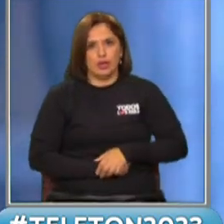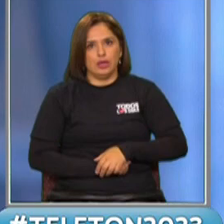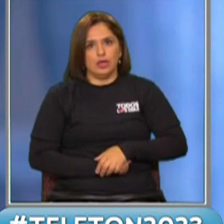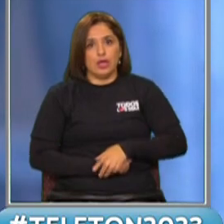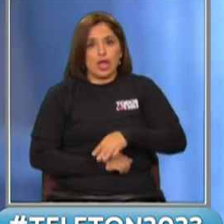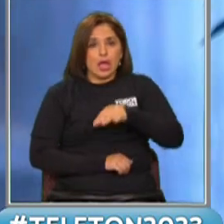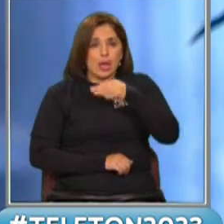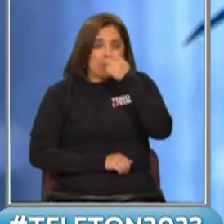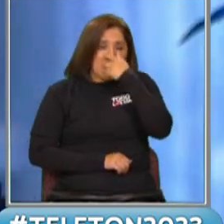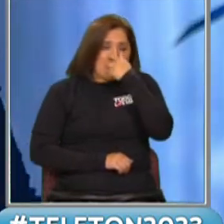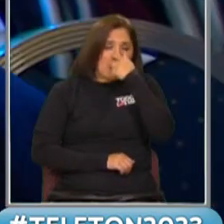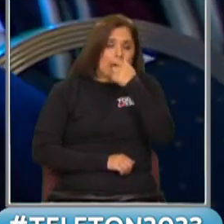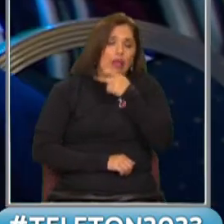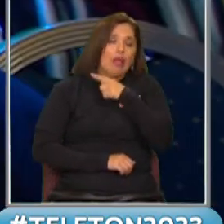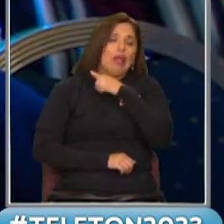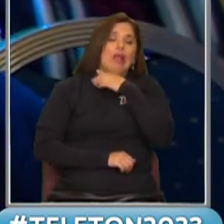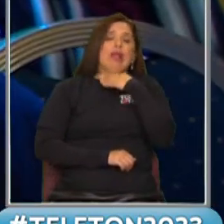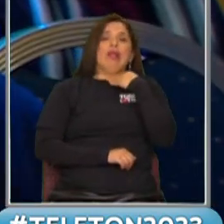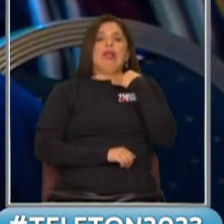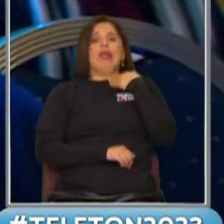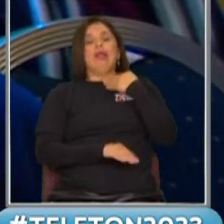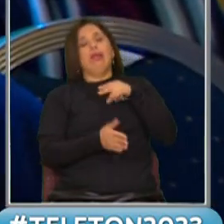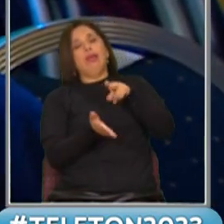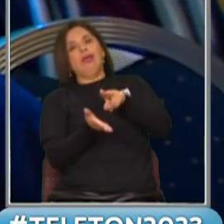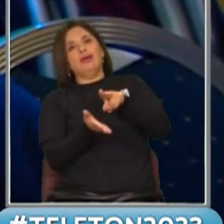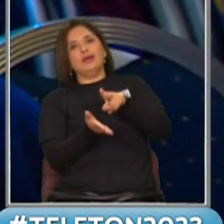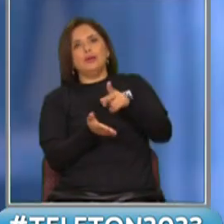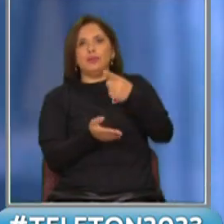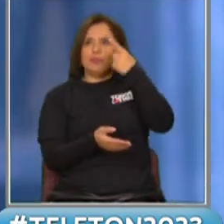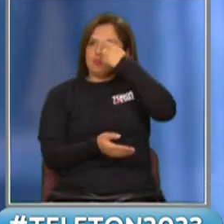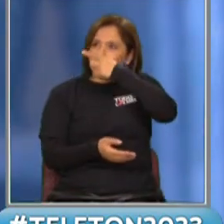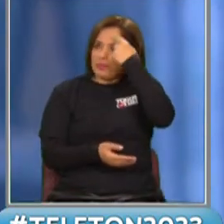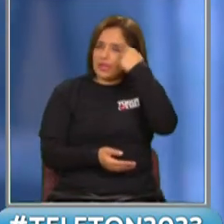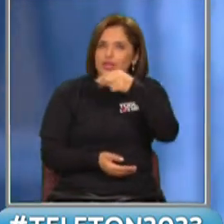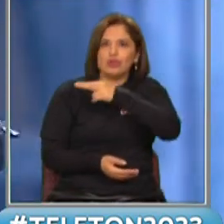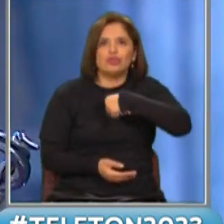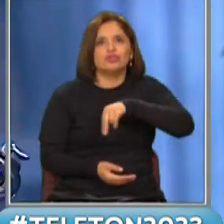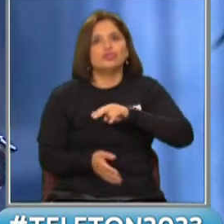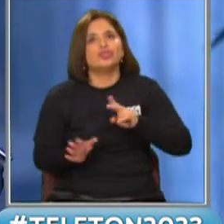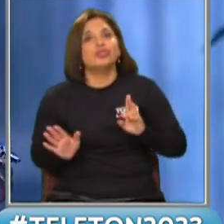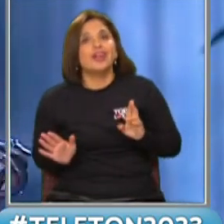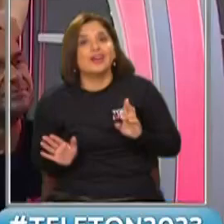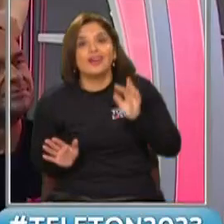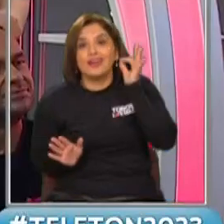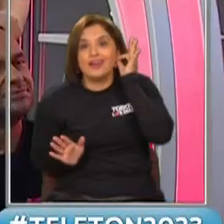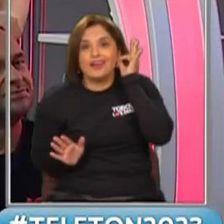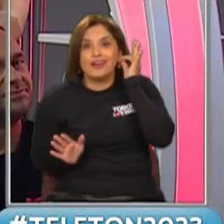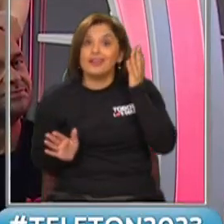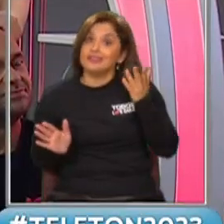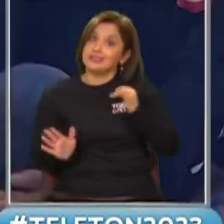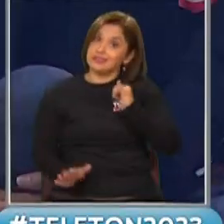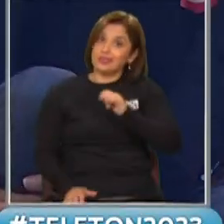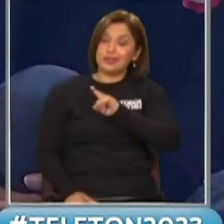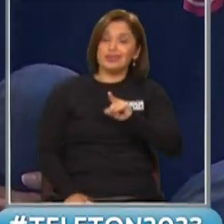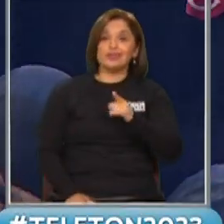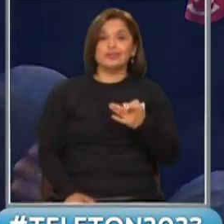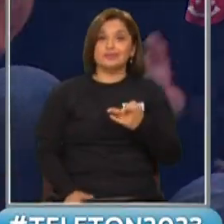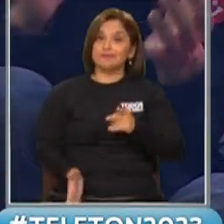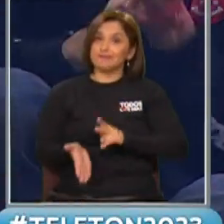cuando se resfrían Pues en cambio nosotras chiquillas es verdad sí o no